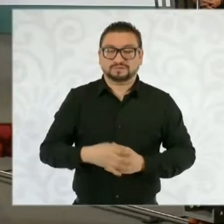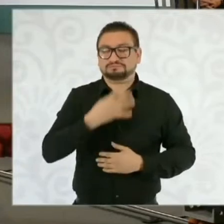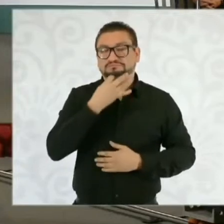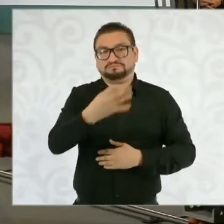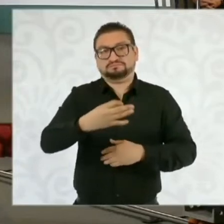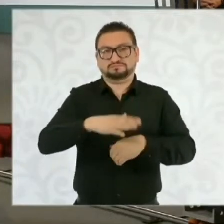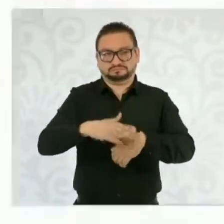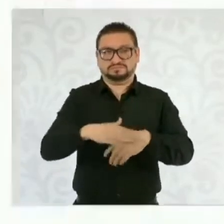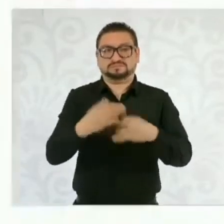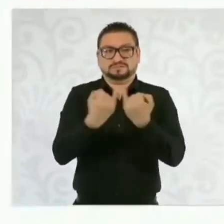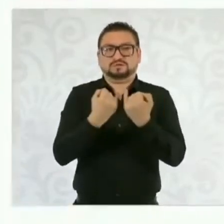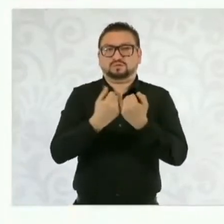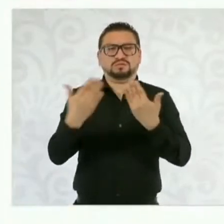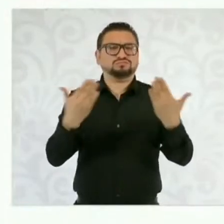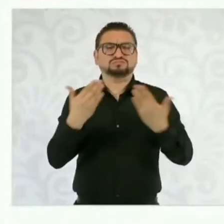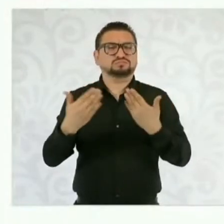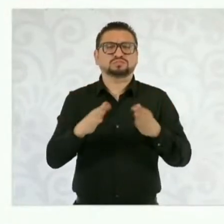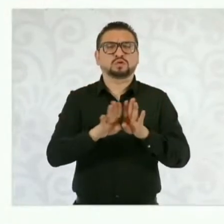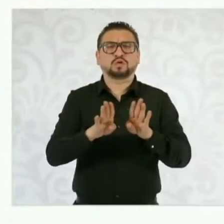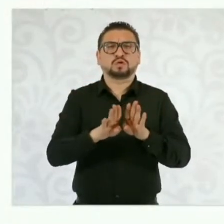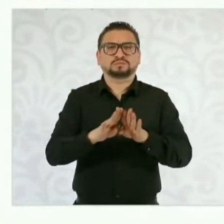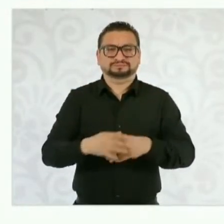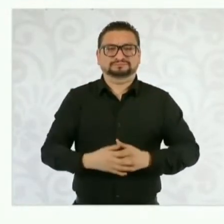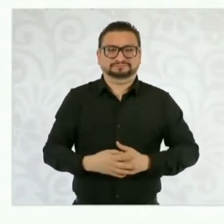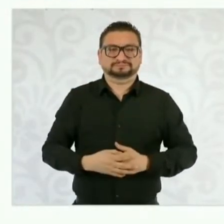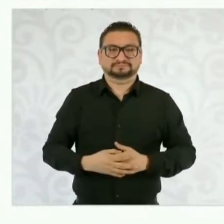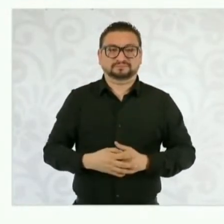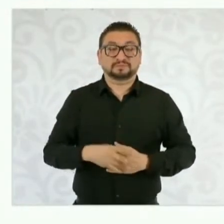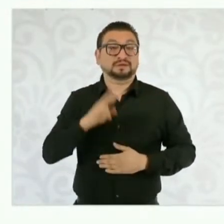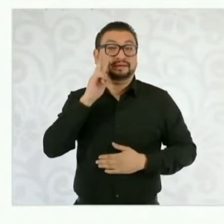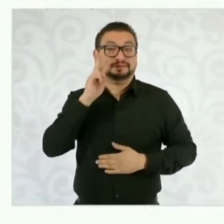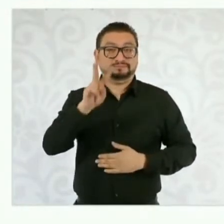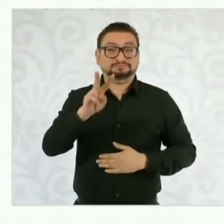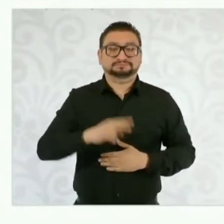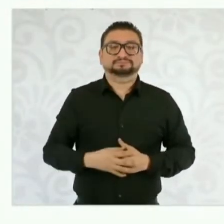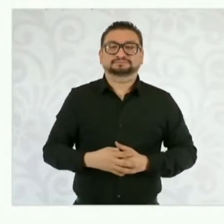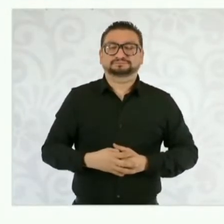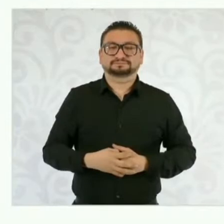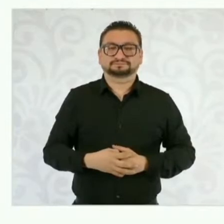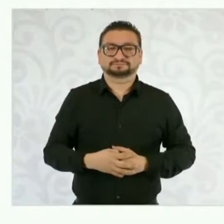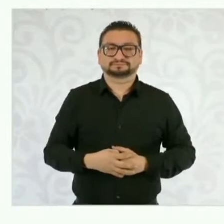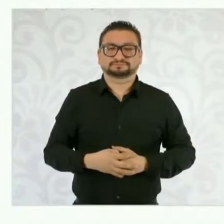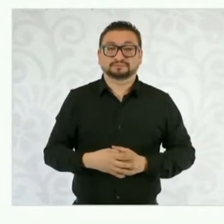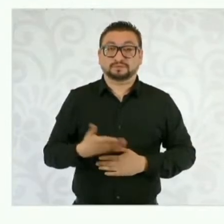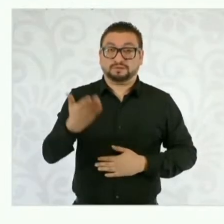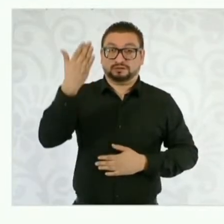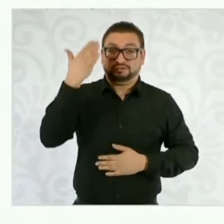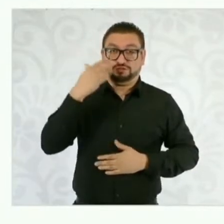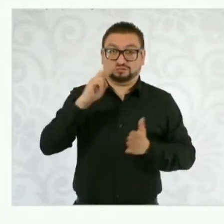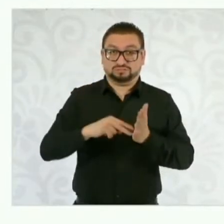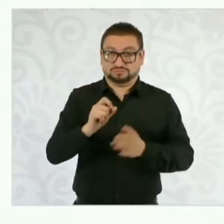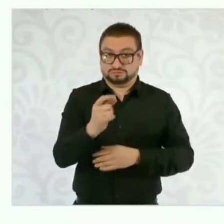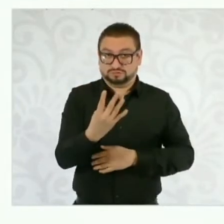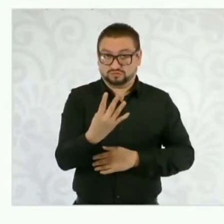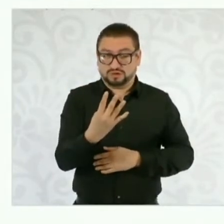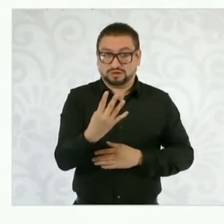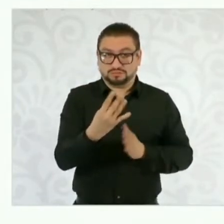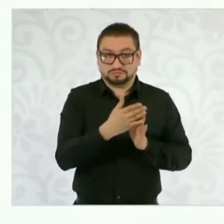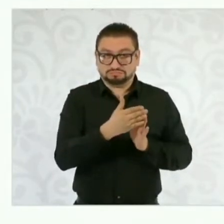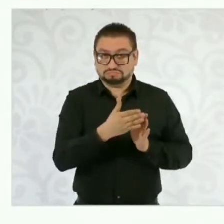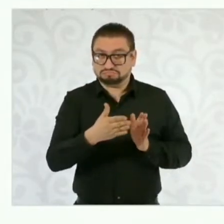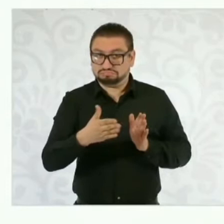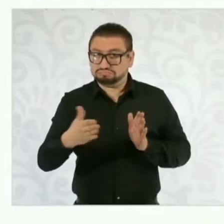esto cómo se vería en, digamos, comparación con el año 2024,